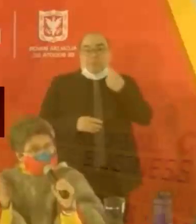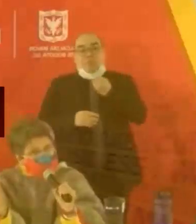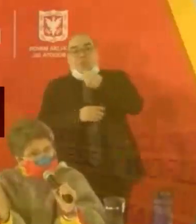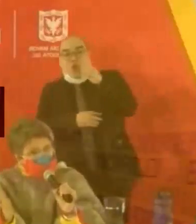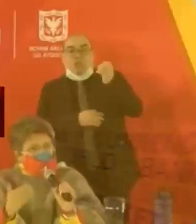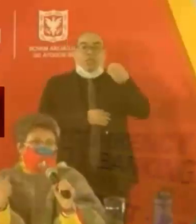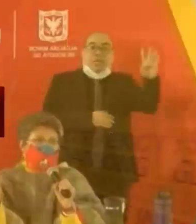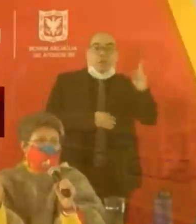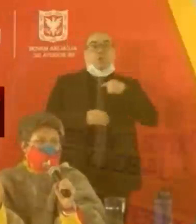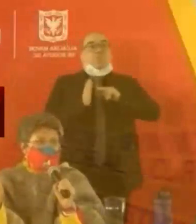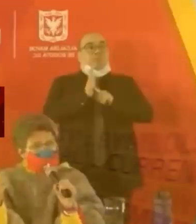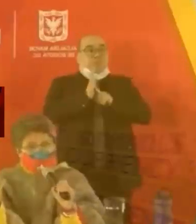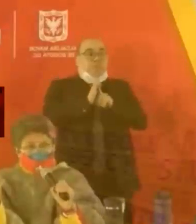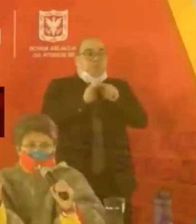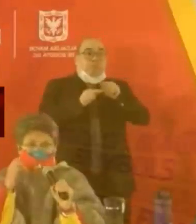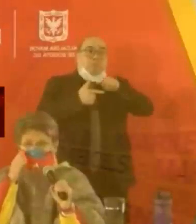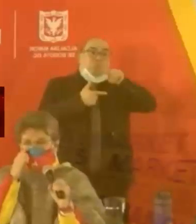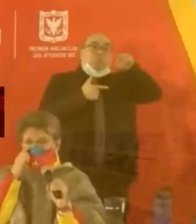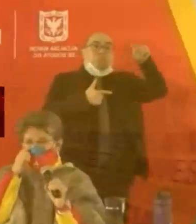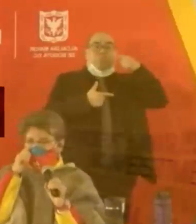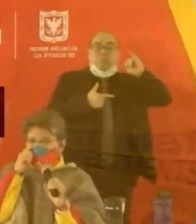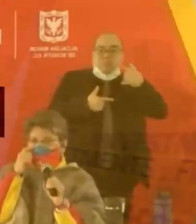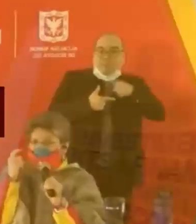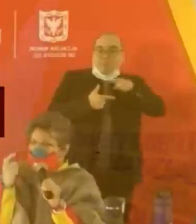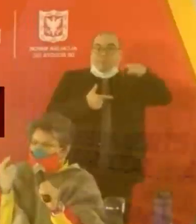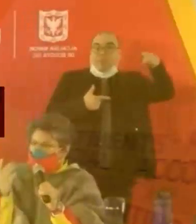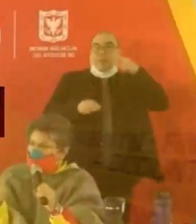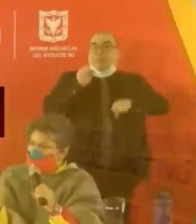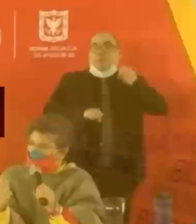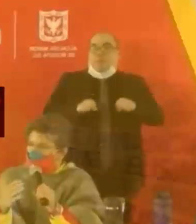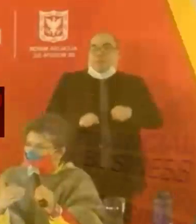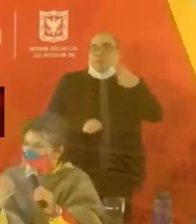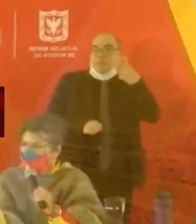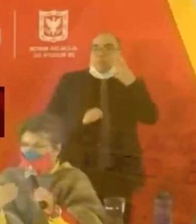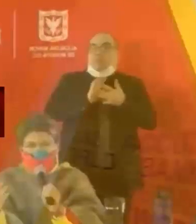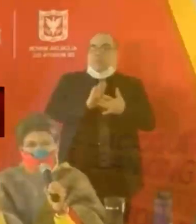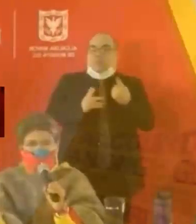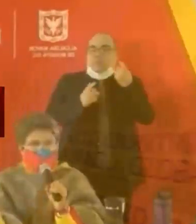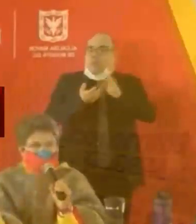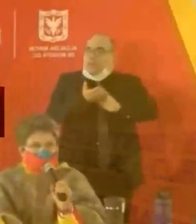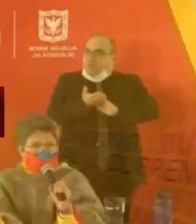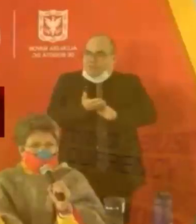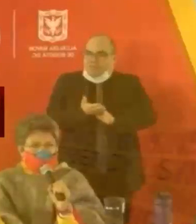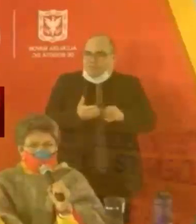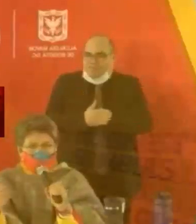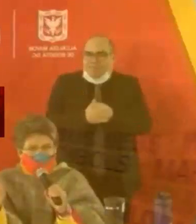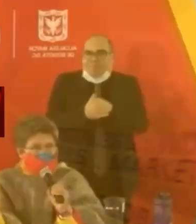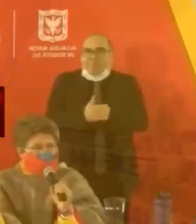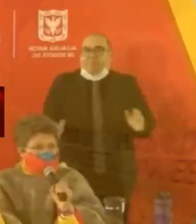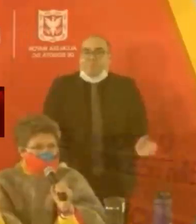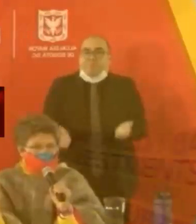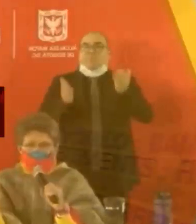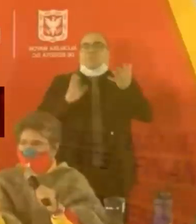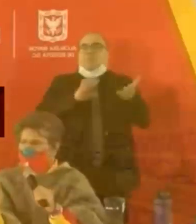de admitir que cuando se cita que un delincuente es venezolano, en un caso en Colombia, esto agrega un poco más de